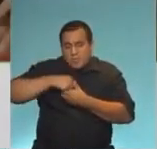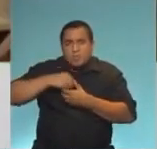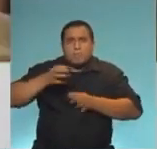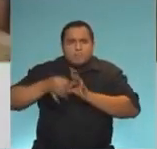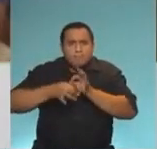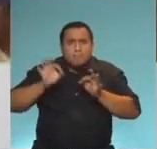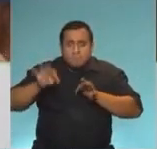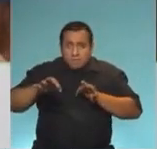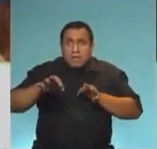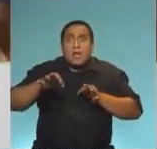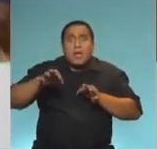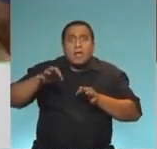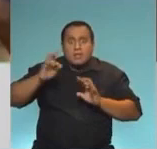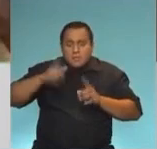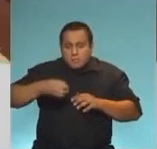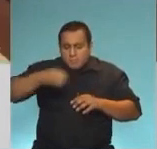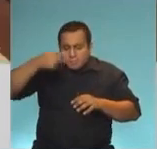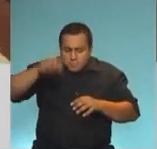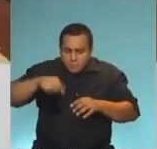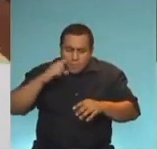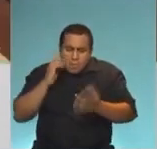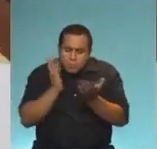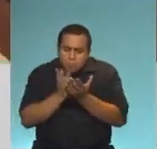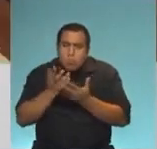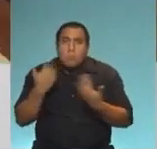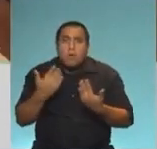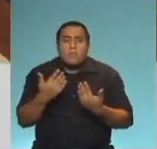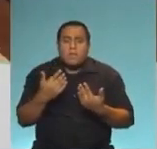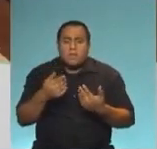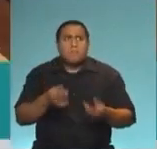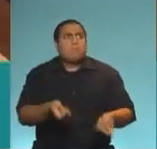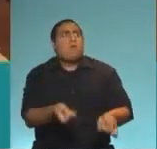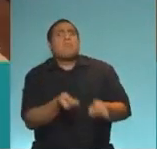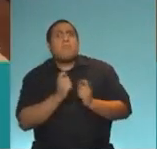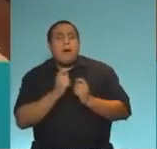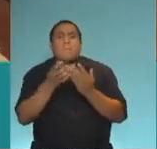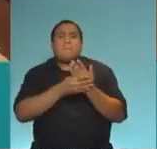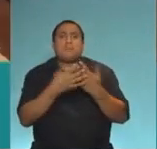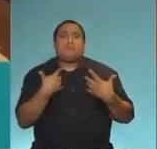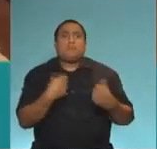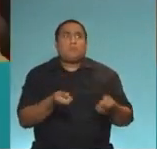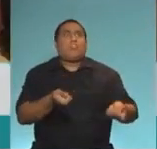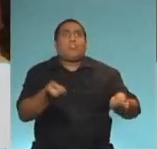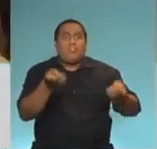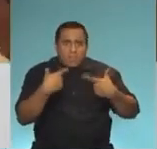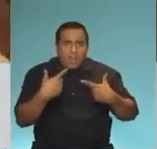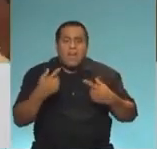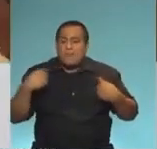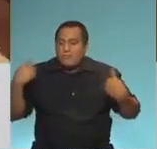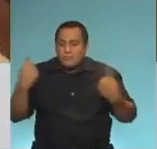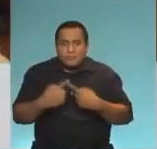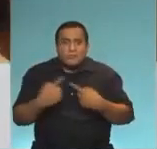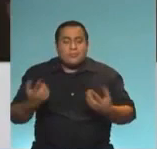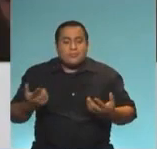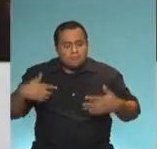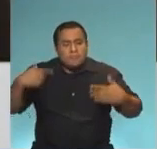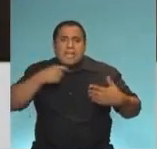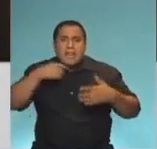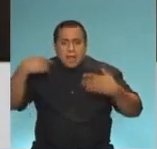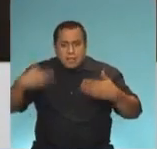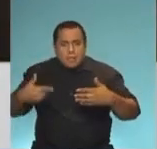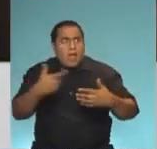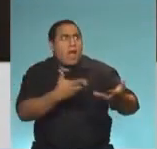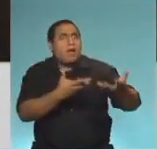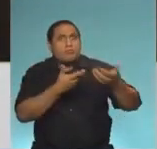de esta adquisición tan importante que el Ministerio de Salud, manifestando su apoyo completo a nuestras iniciativas,